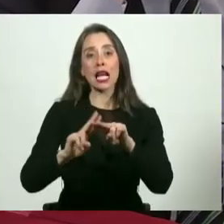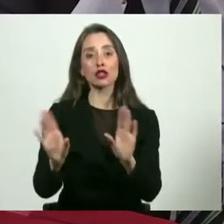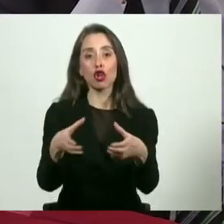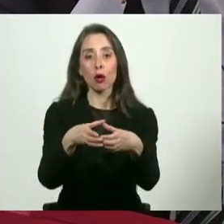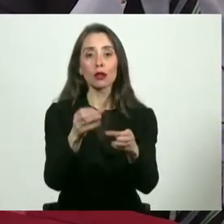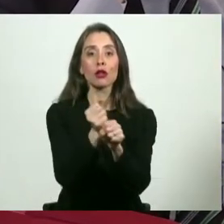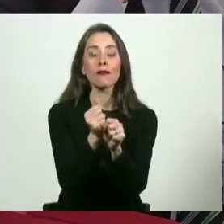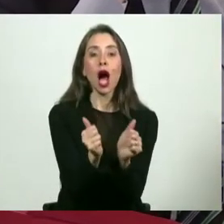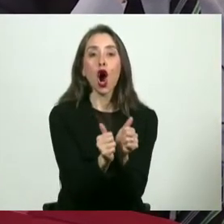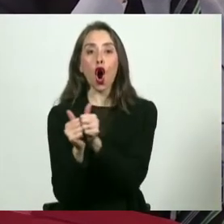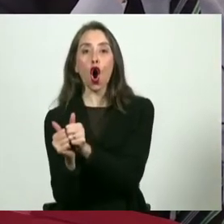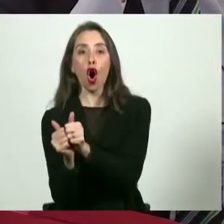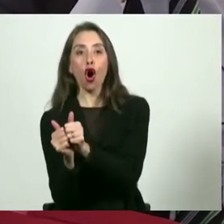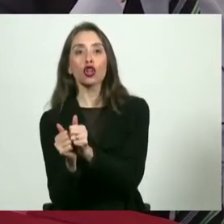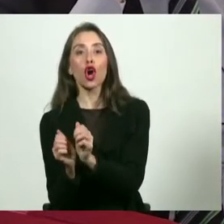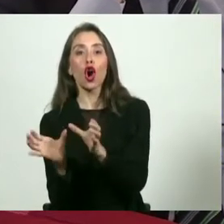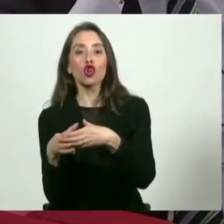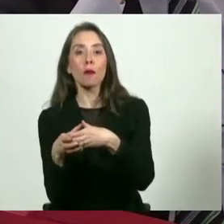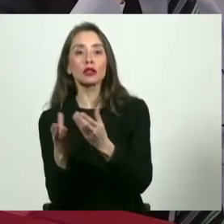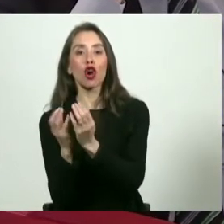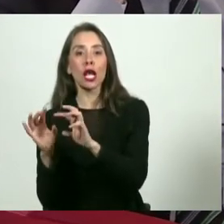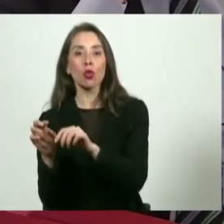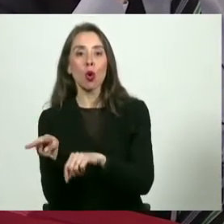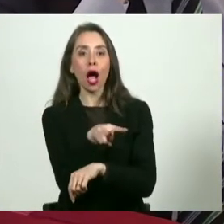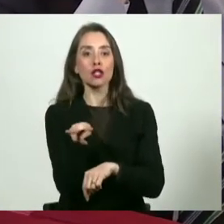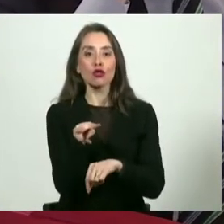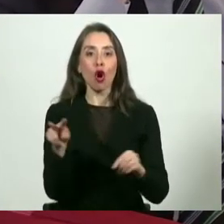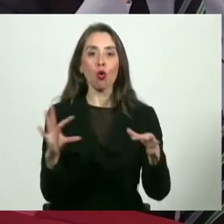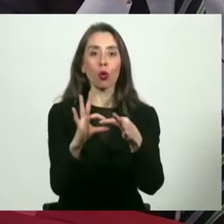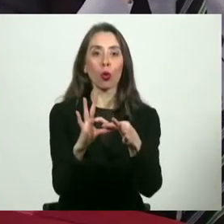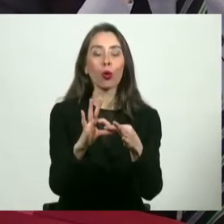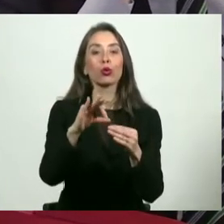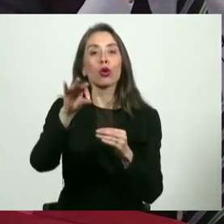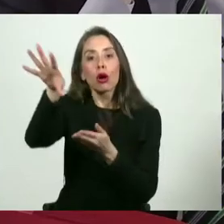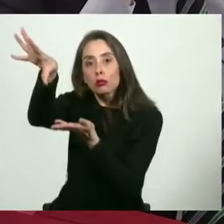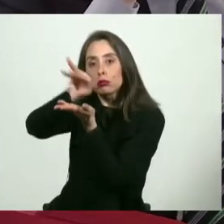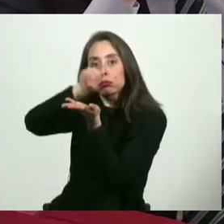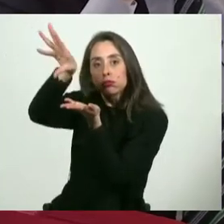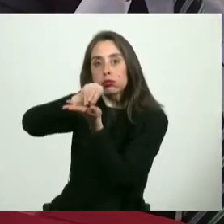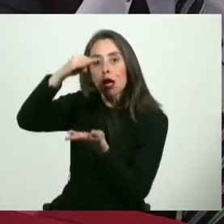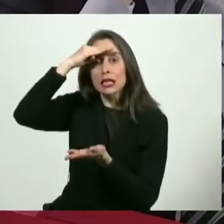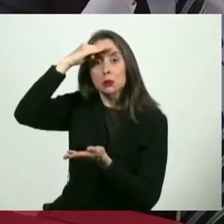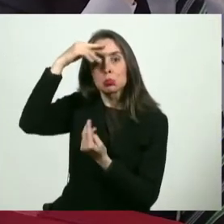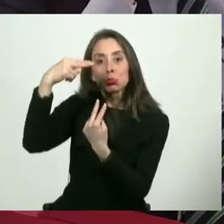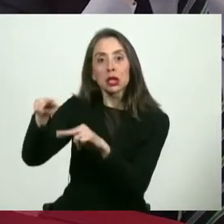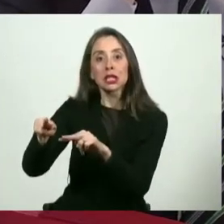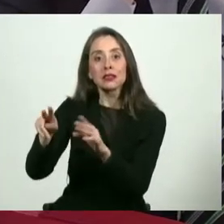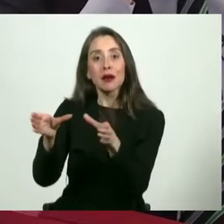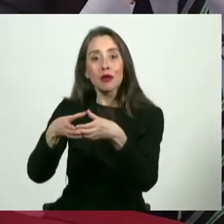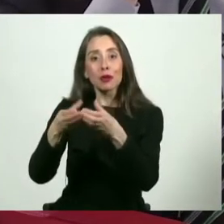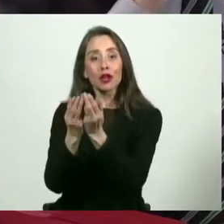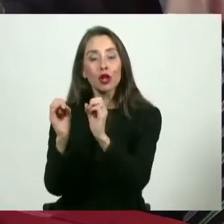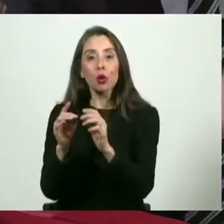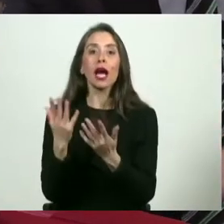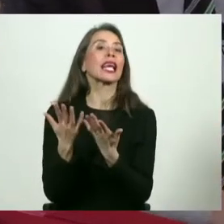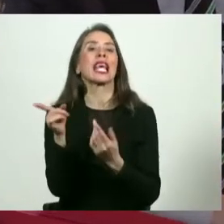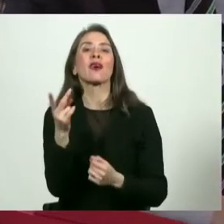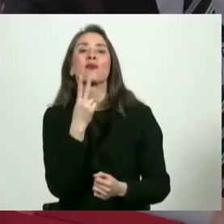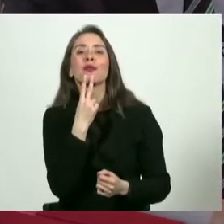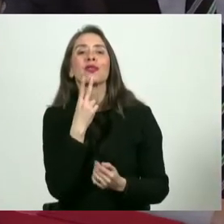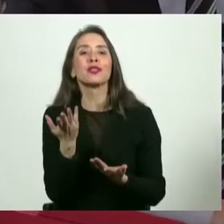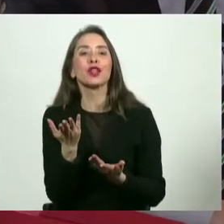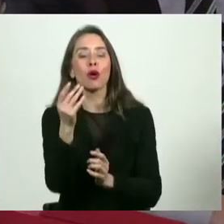Trabajar en conjunto con la Comisión de Educación. Yo creo que recoger la experiencia, recoger lo vivencial